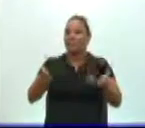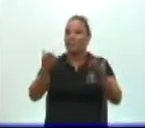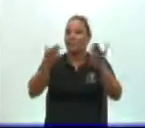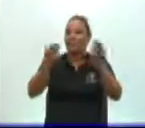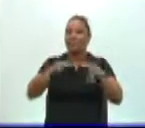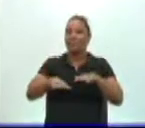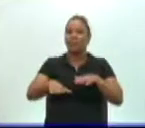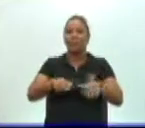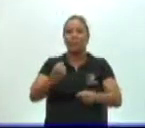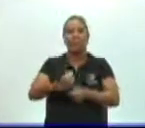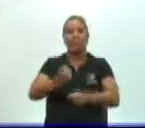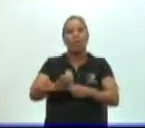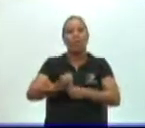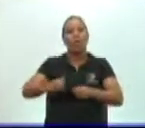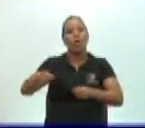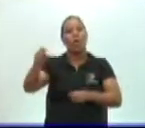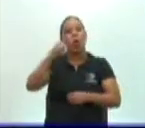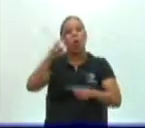obrero comunista.